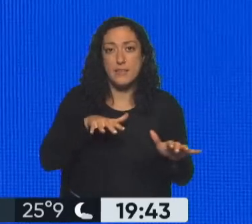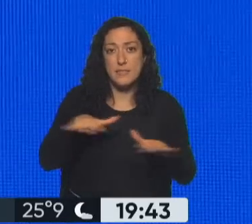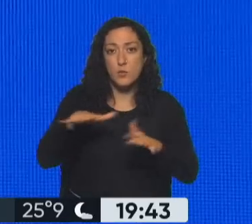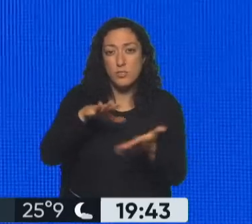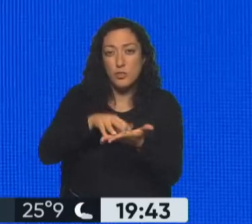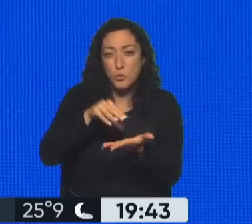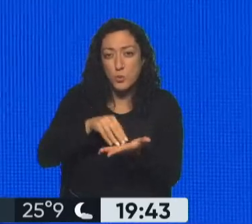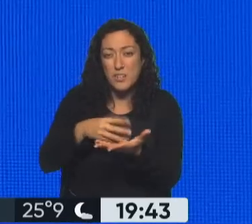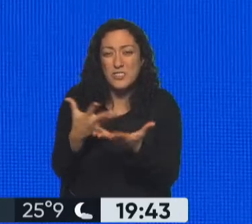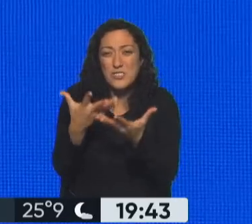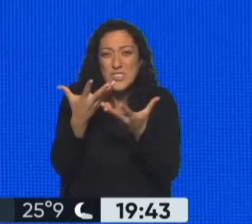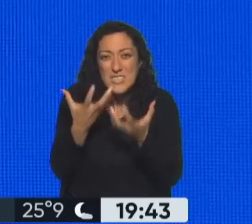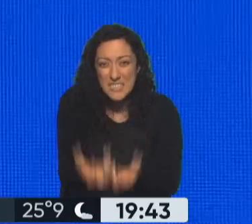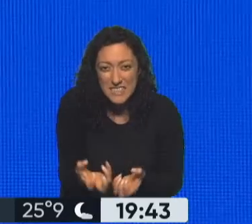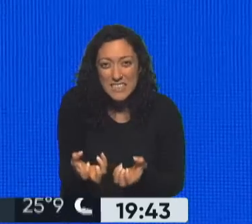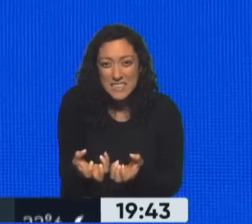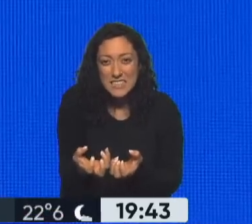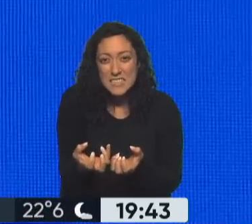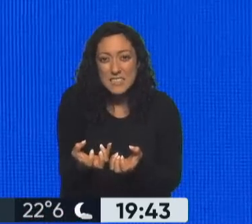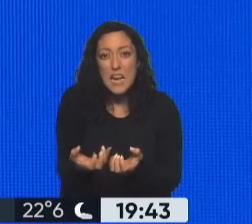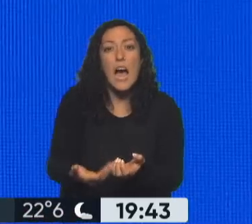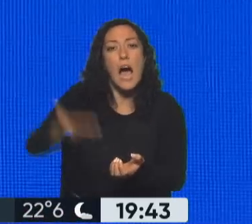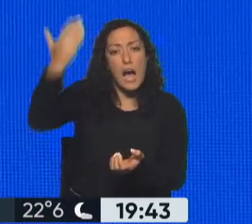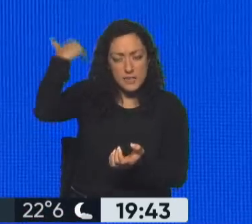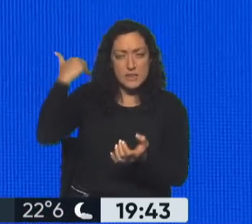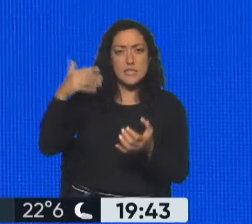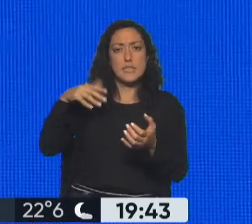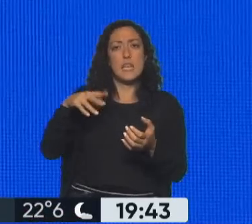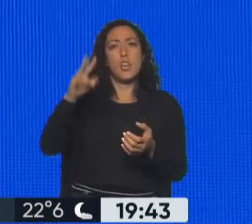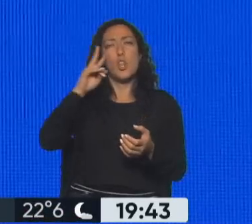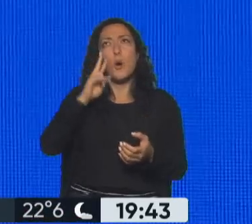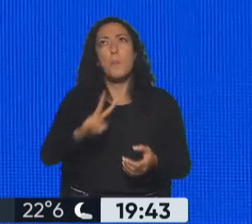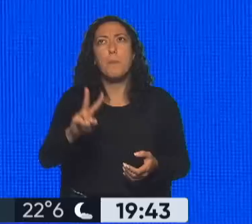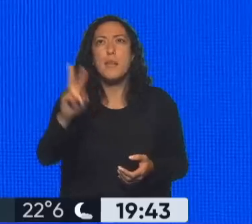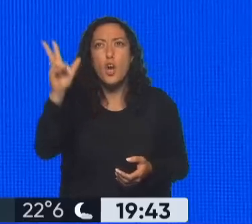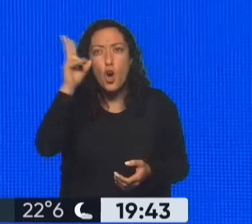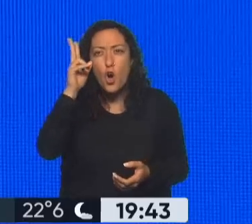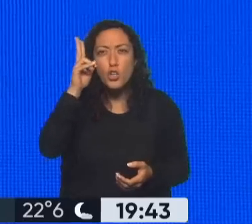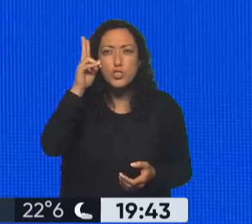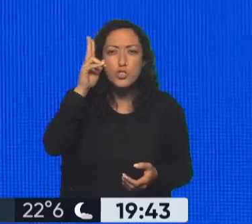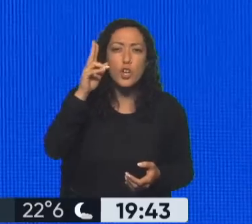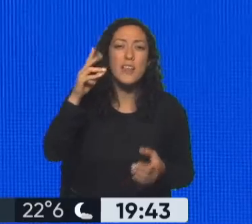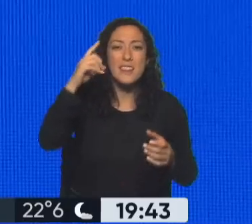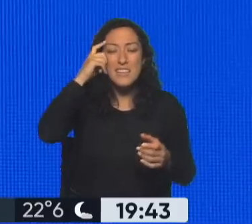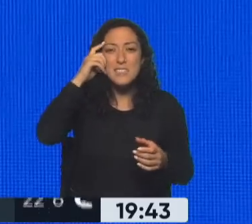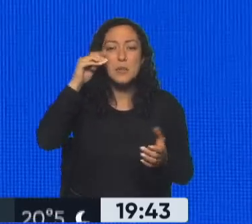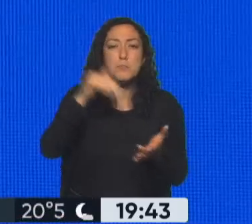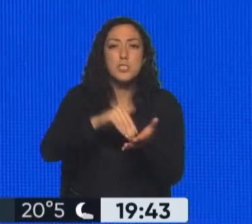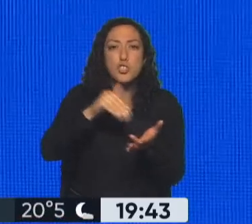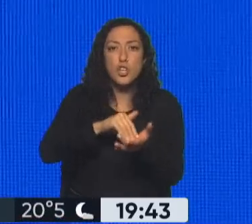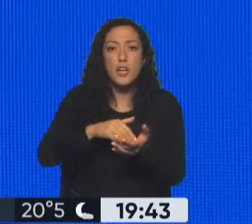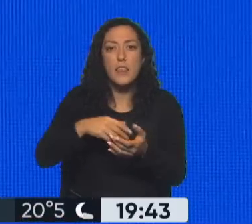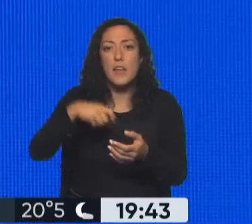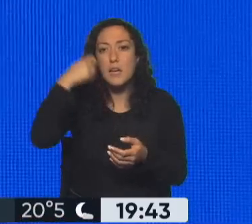que fue muy grave, también tuvimos una sequía no tan grave como esta, pero grave en el año 2008, 10 millones de cabezas de